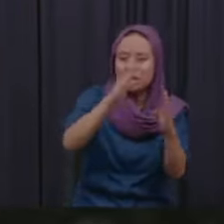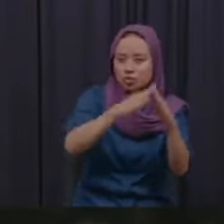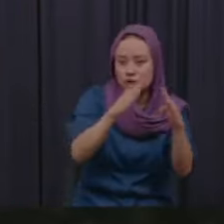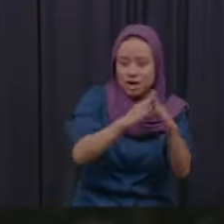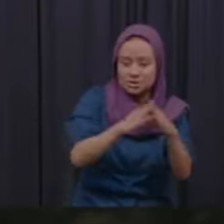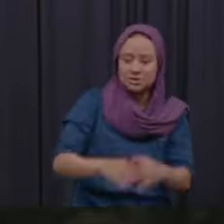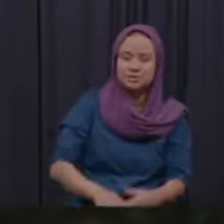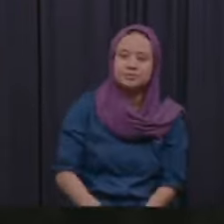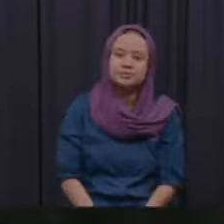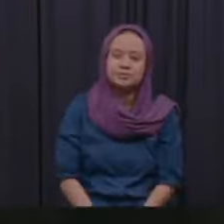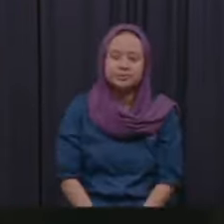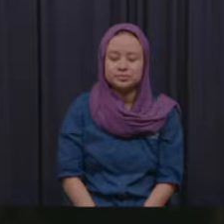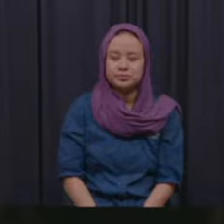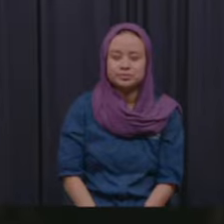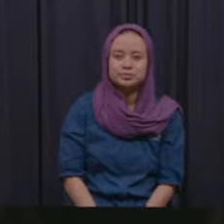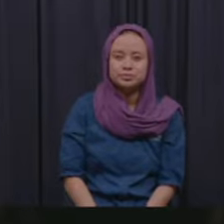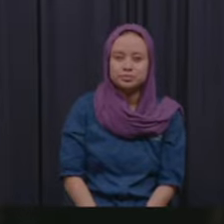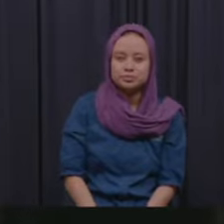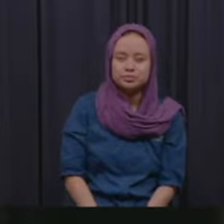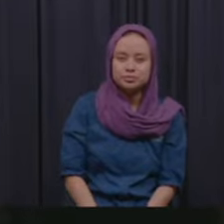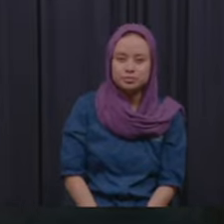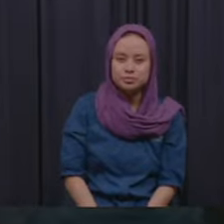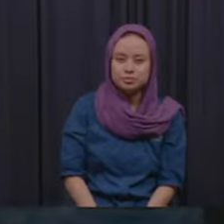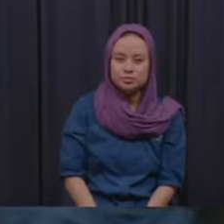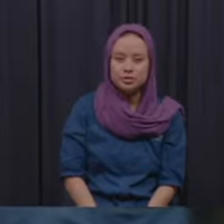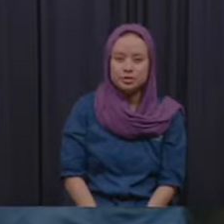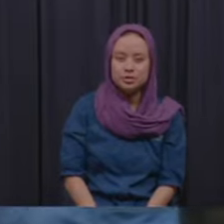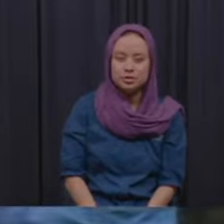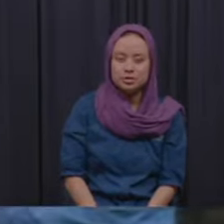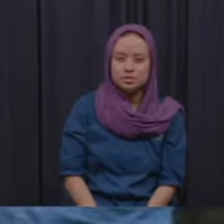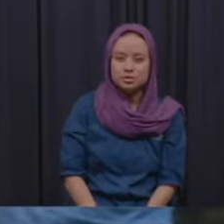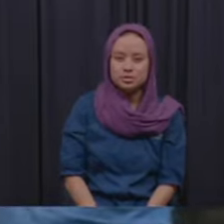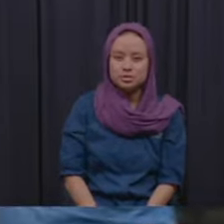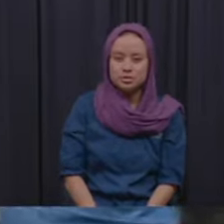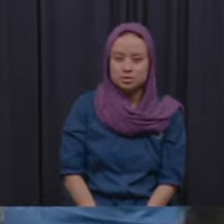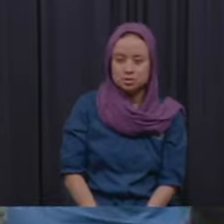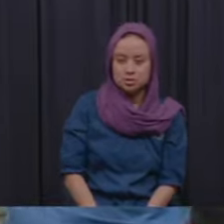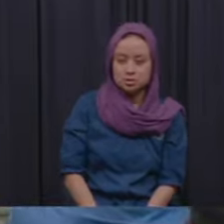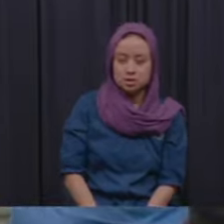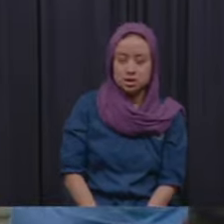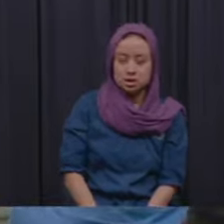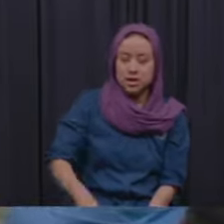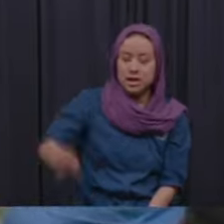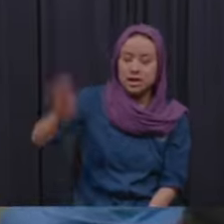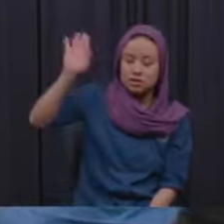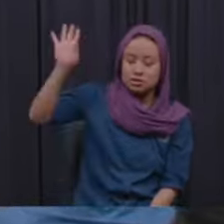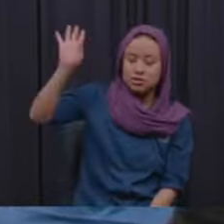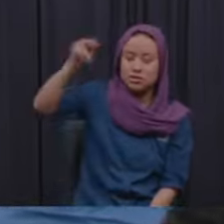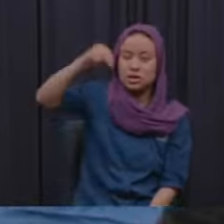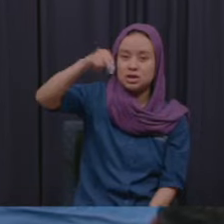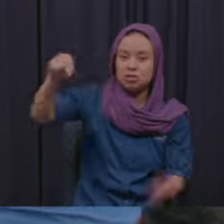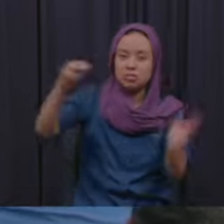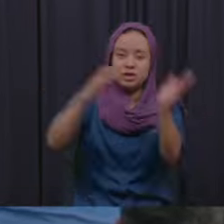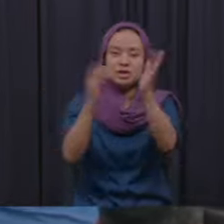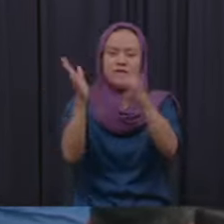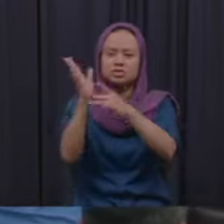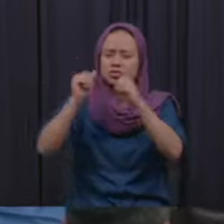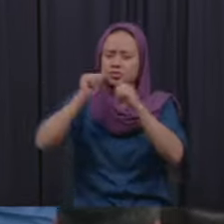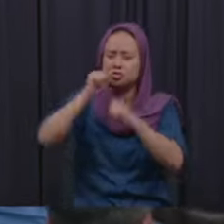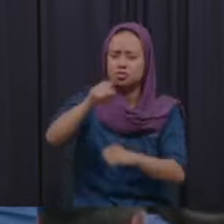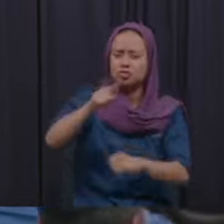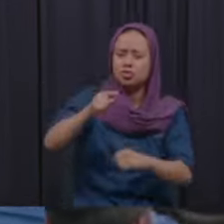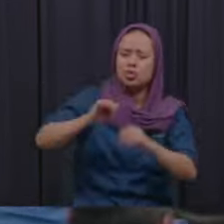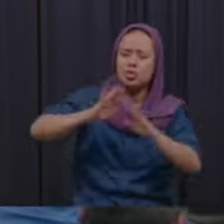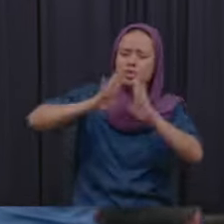Y rababa candaraba sei. Eso es, eso es. Eso es. Clama, clama,